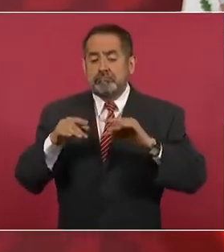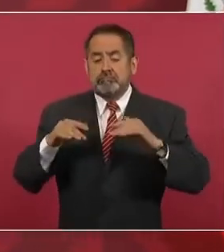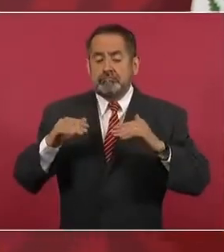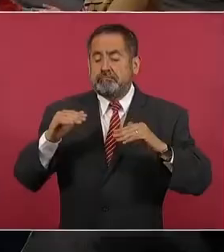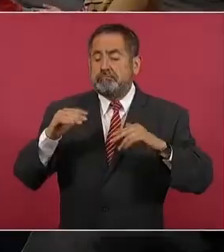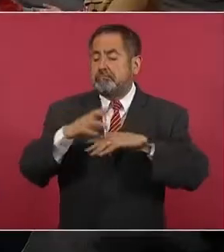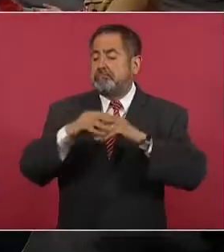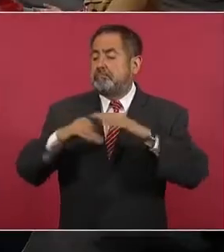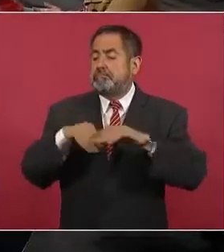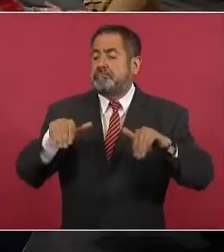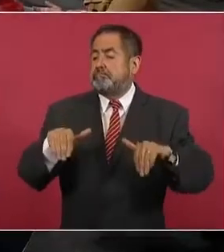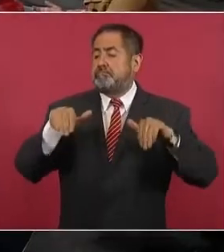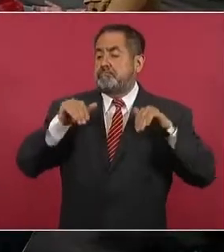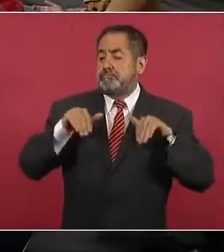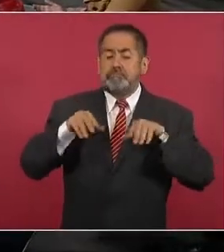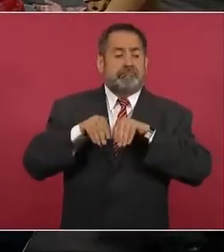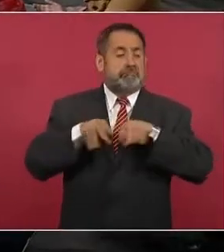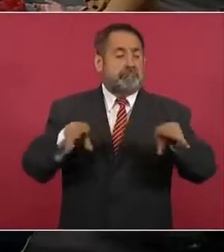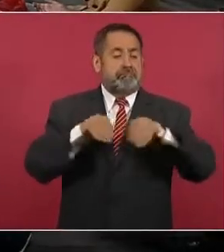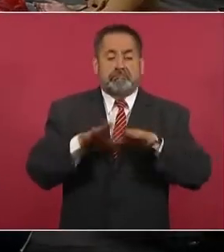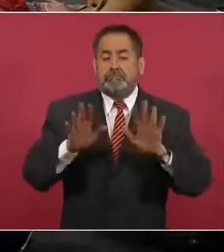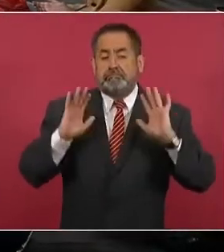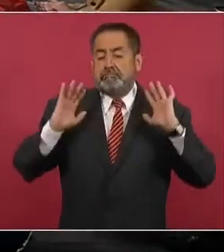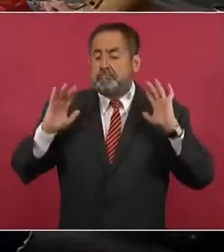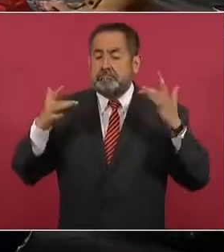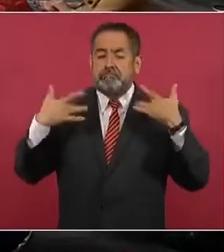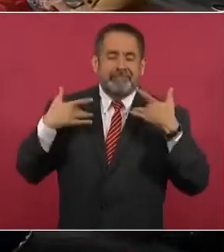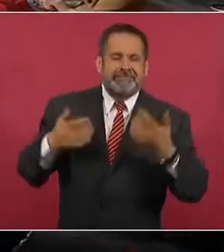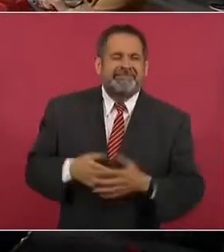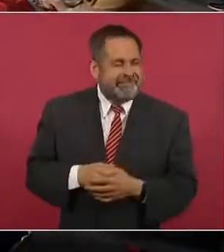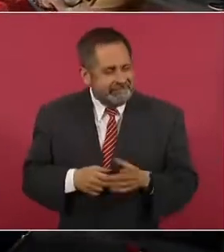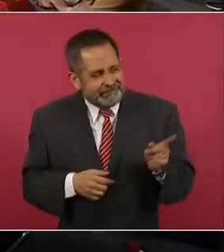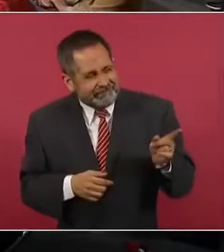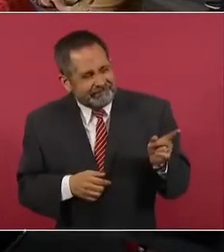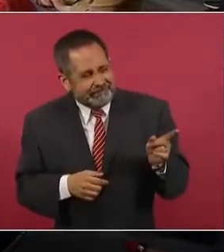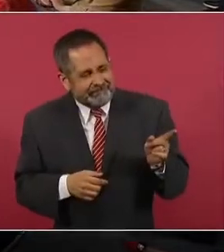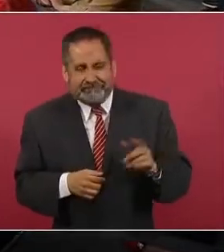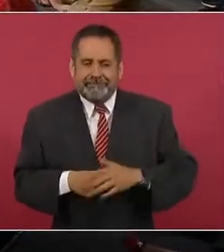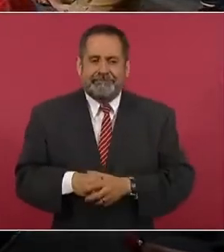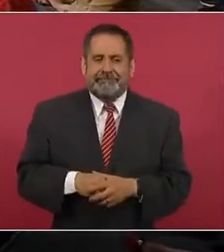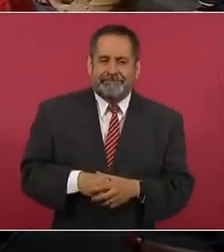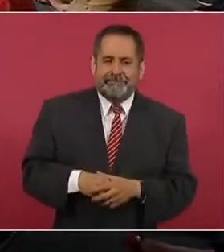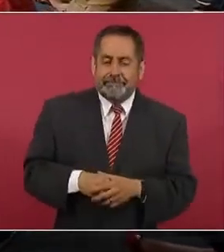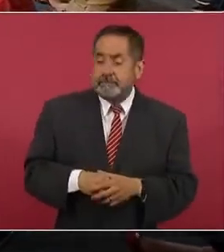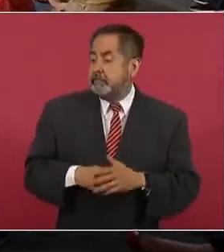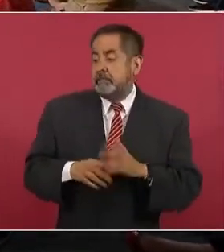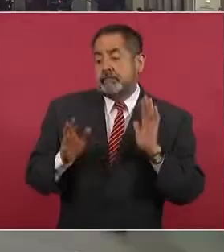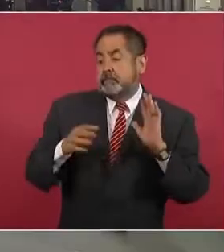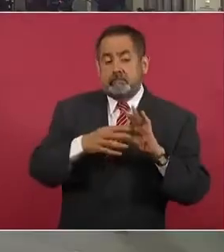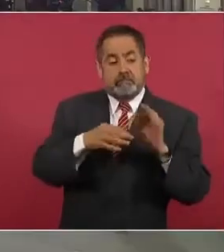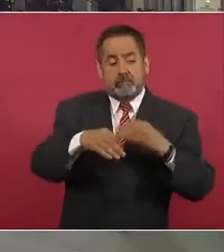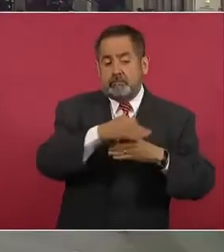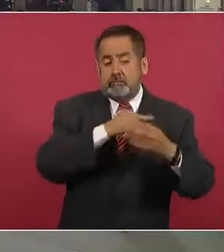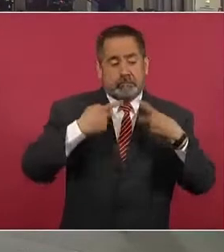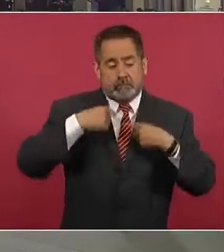equilibrado. Aquí tienen participación todos.